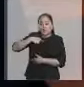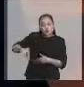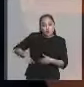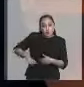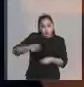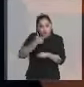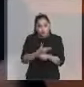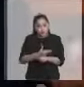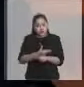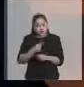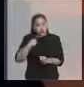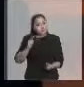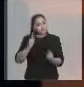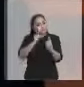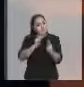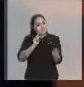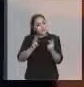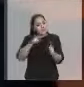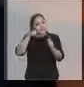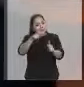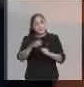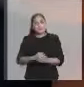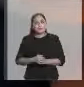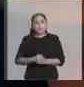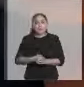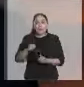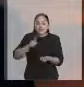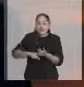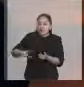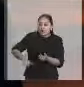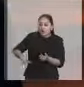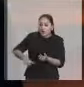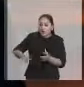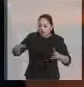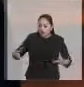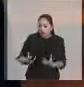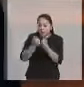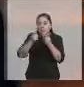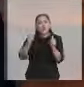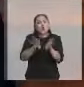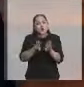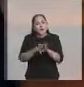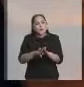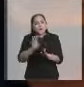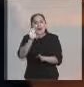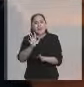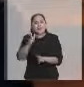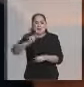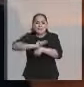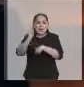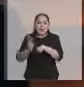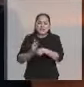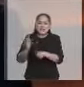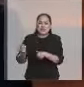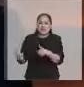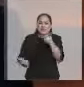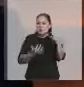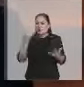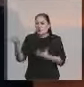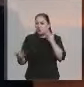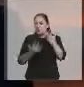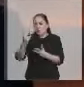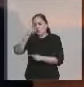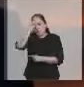que no se puede salvar el gobierno incendiando el país. Ahorita estamos hablando de corrupción y tú viviste en ese